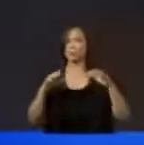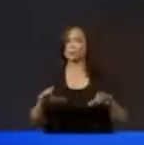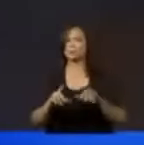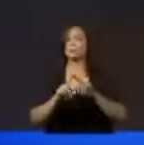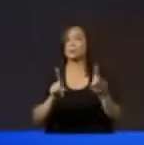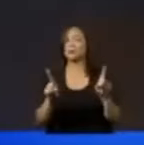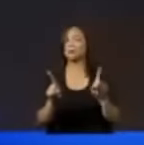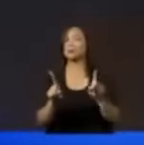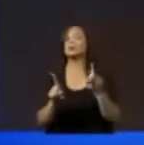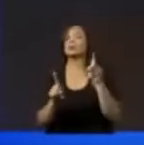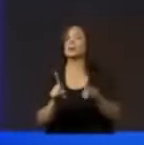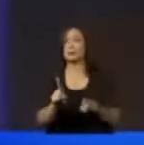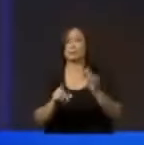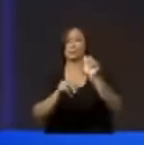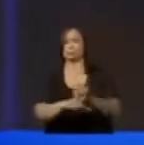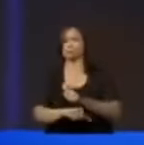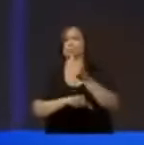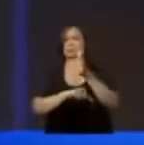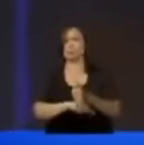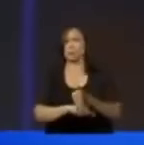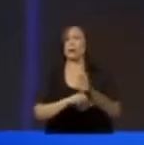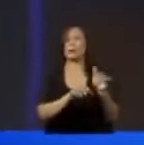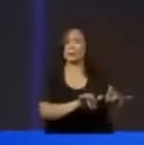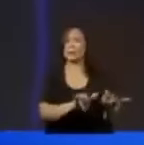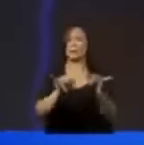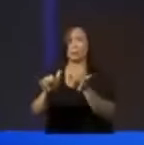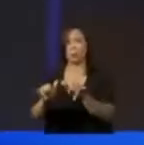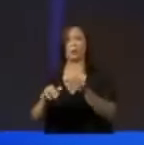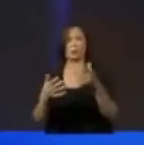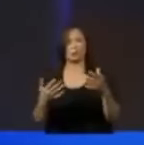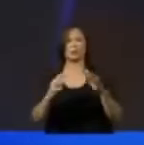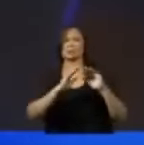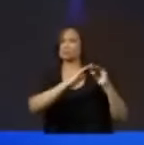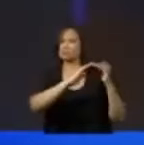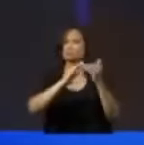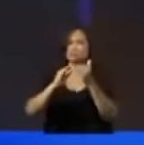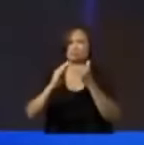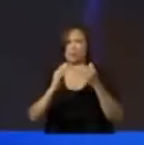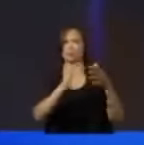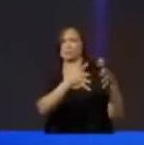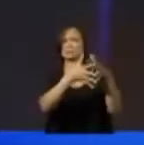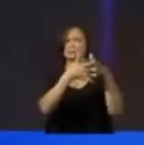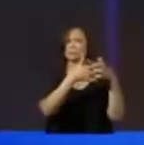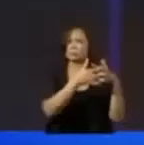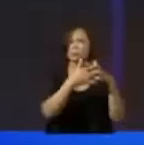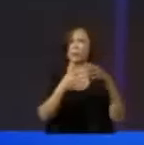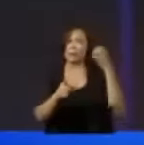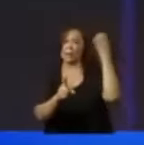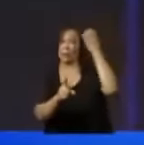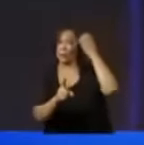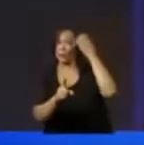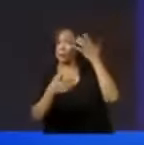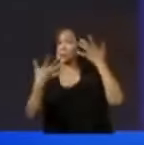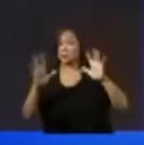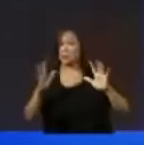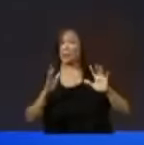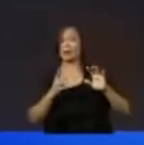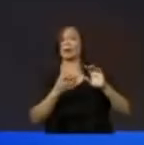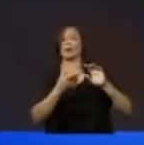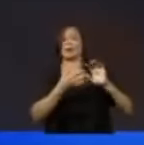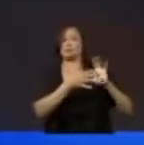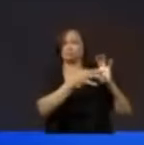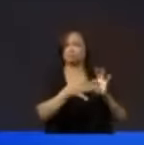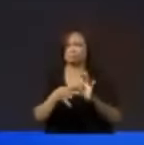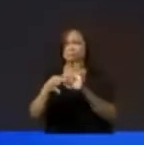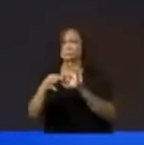que tenemos que implementarlos al igual que como se han hecho en ciudades de Estados Unidos y de Europa. Anillos de